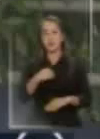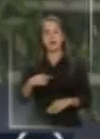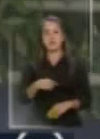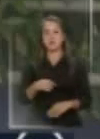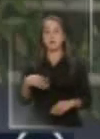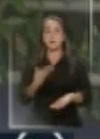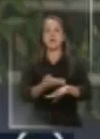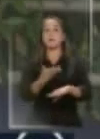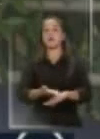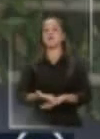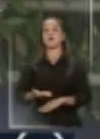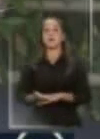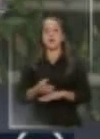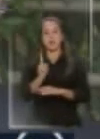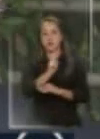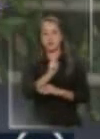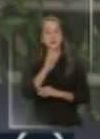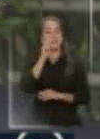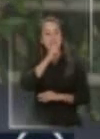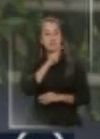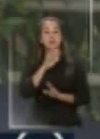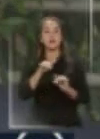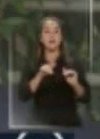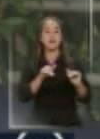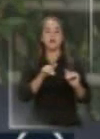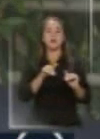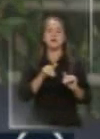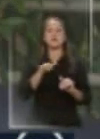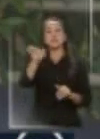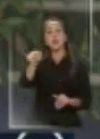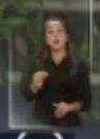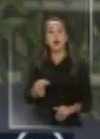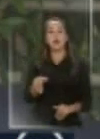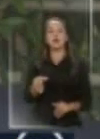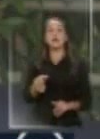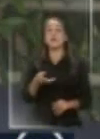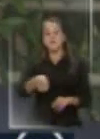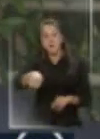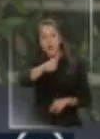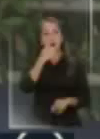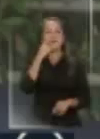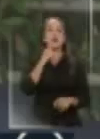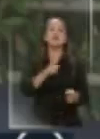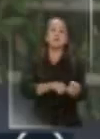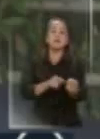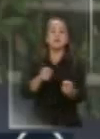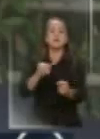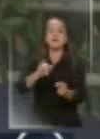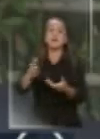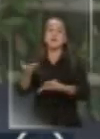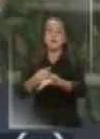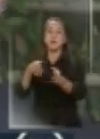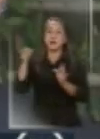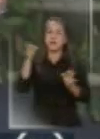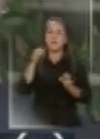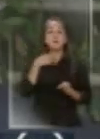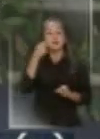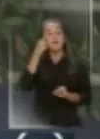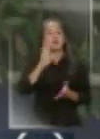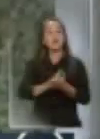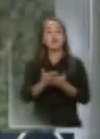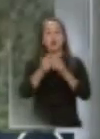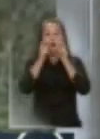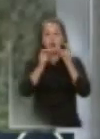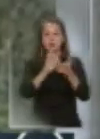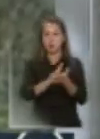pedir. No citan a los pacientes por citarlos, todo lo contrario, el trabajo que se hace justamente para controlar la salud